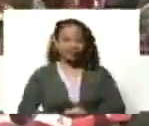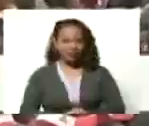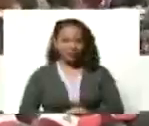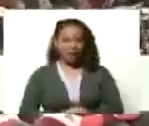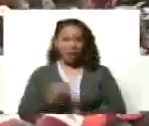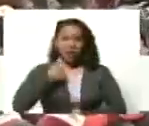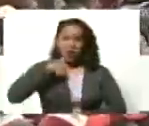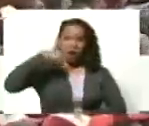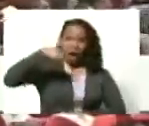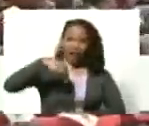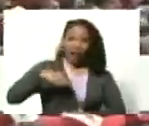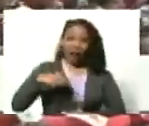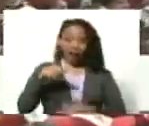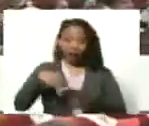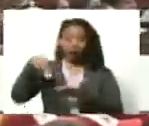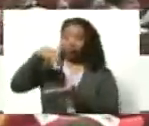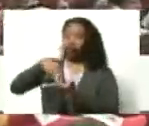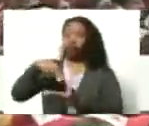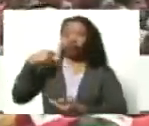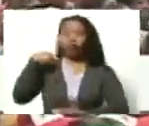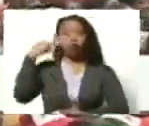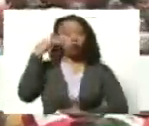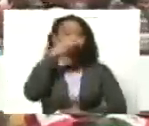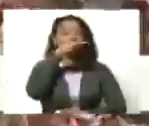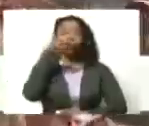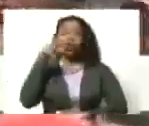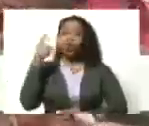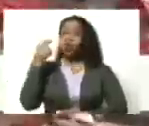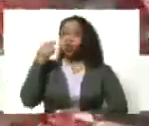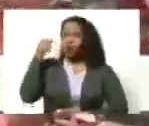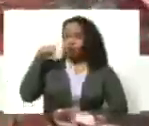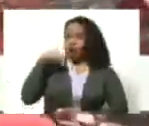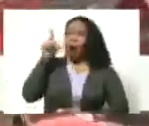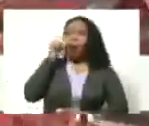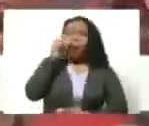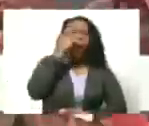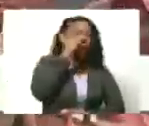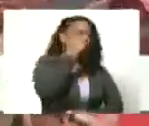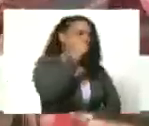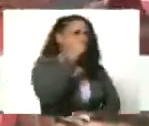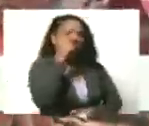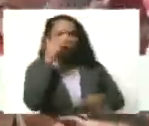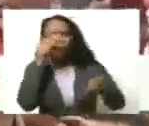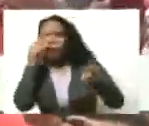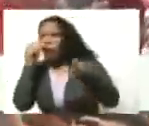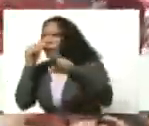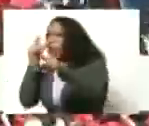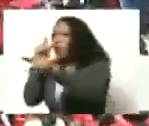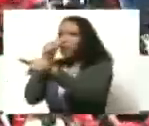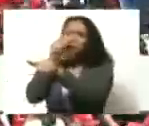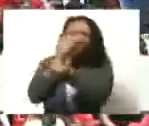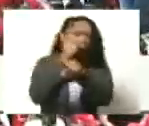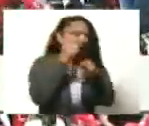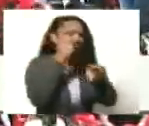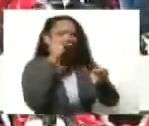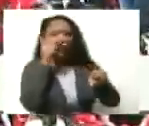Yo estoy aquí arriba, ¿verdad, Rafael? ¿Verdad que uno ve de aquí? Hombre, hombre, hombre, hombre, hombre, hombre, hombre, hombre, hombre, hombre, hombre, hombre,